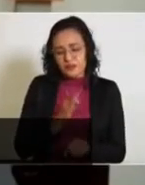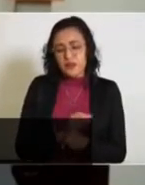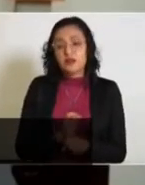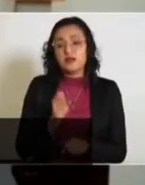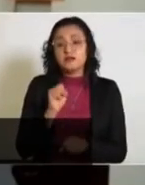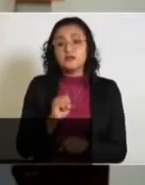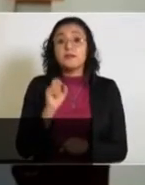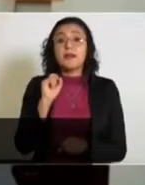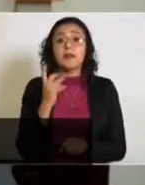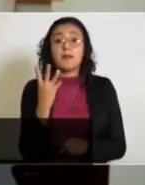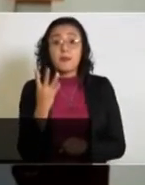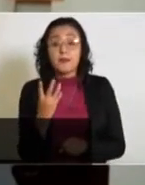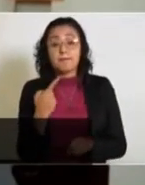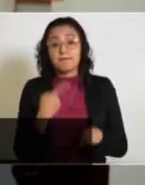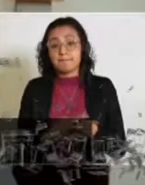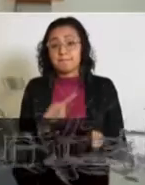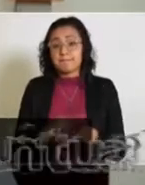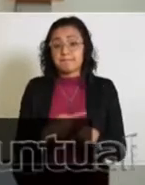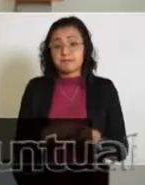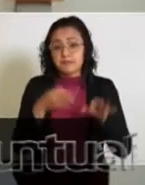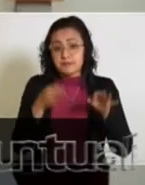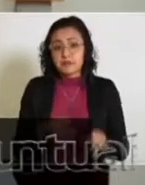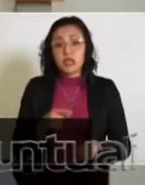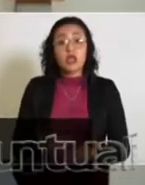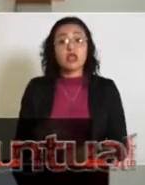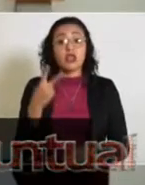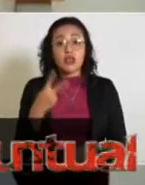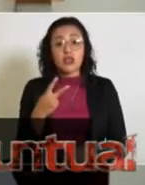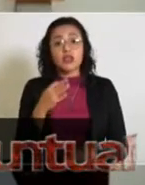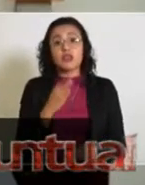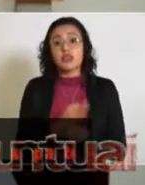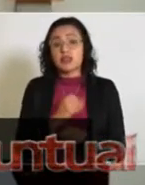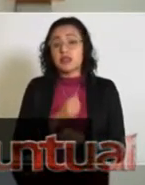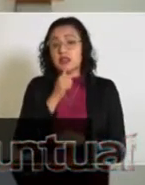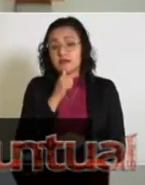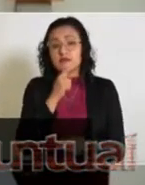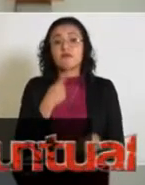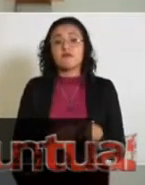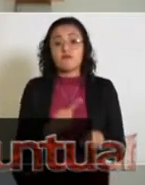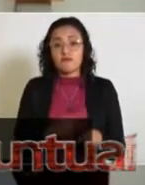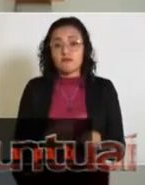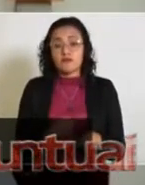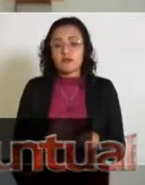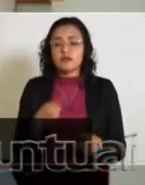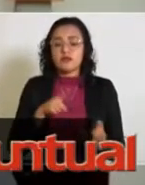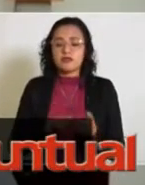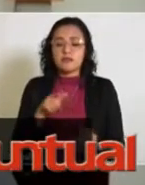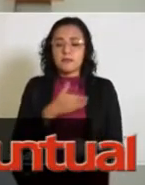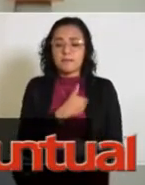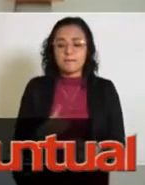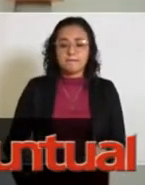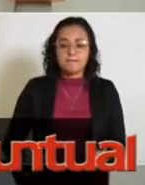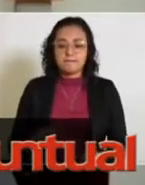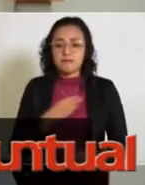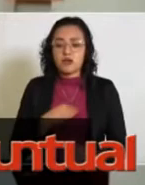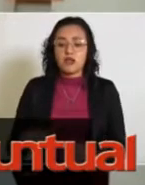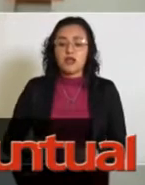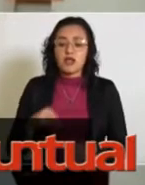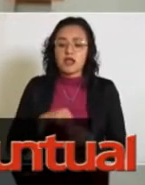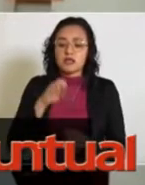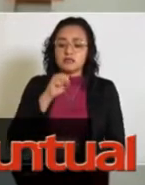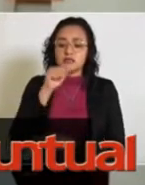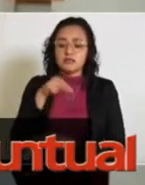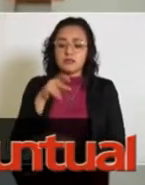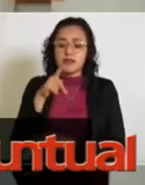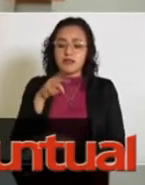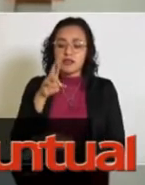de los cuales actualmente dos se encuentran activos, dentro de ellos el presidente municipal de San Pedro